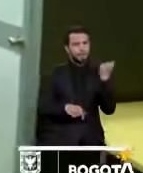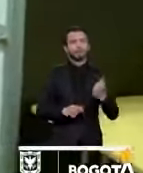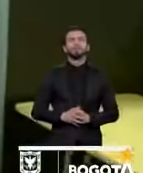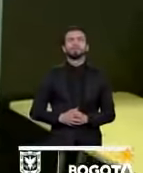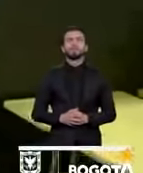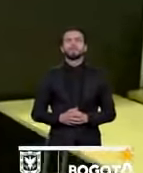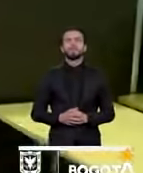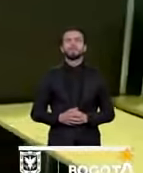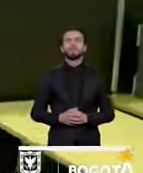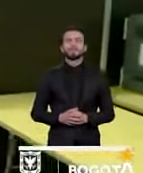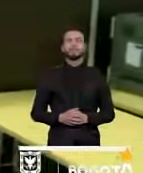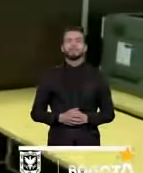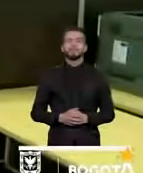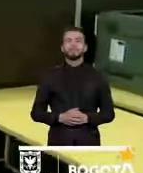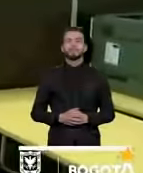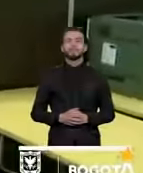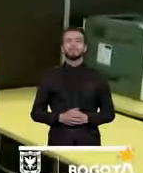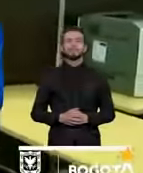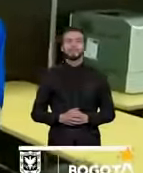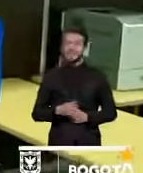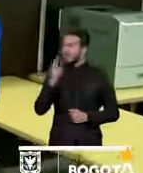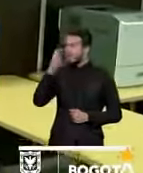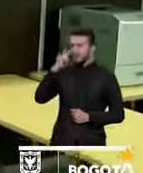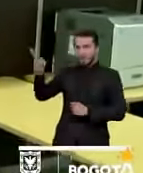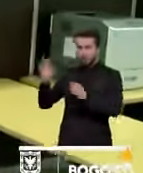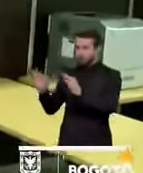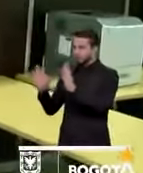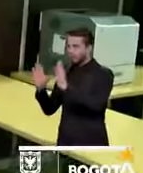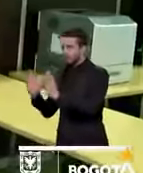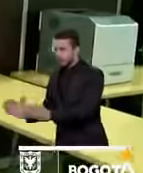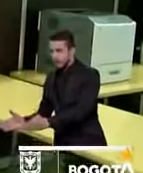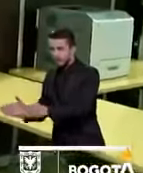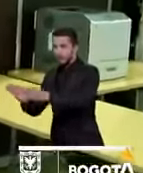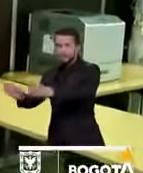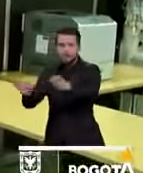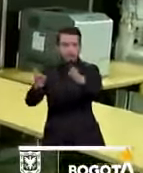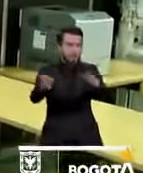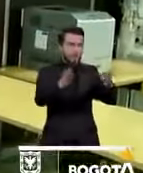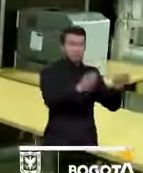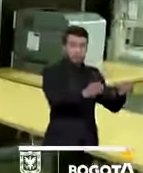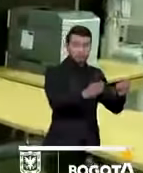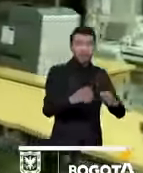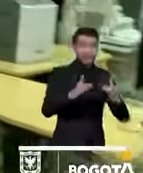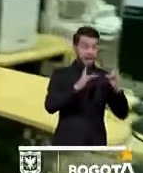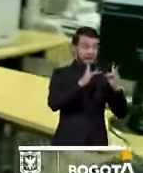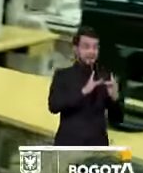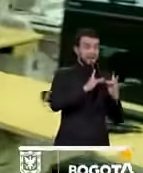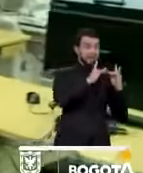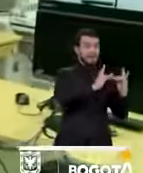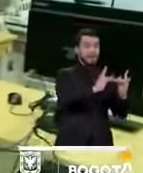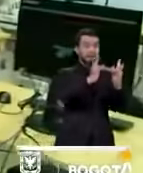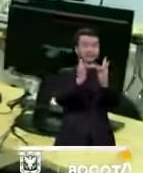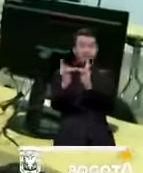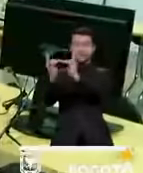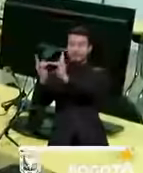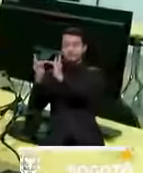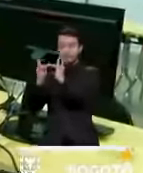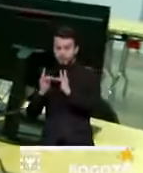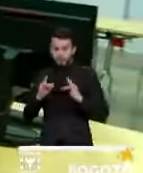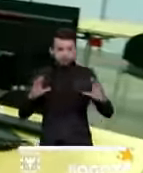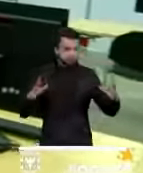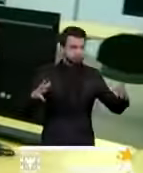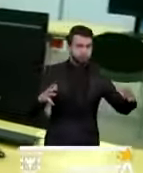enfermería, sí. Como ve, cada ciertos número de camas, hay central de enfermería, todos ya dispuestos con computador para